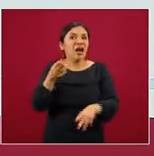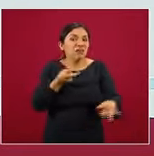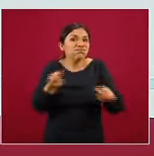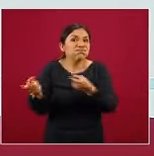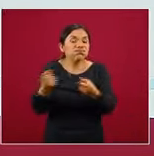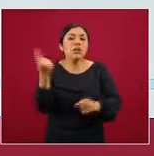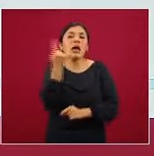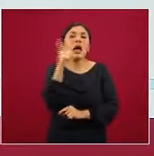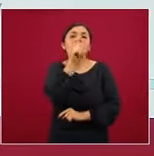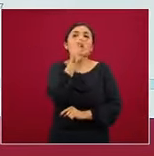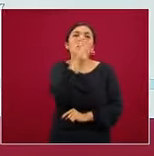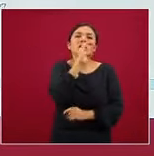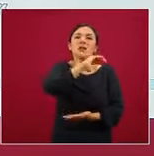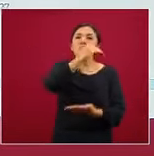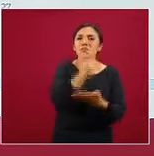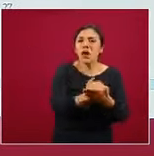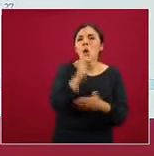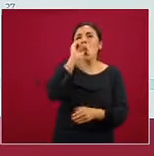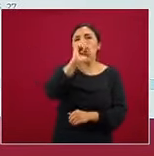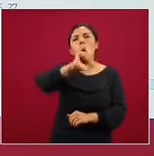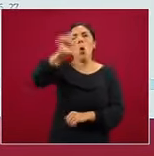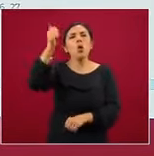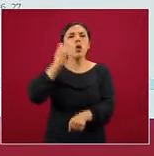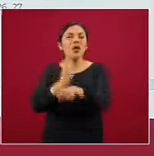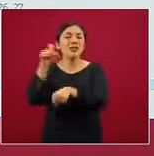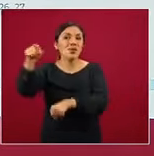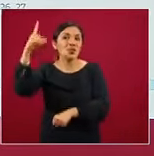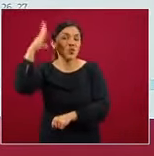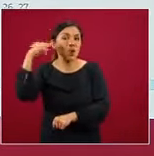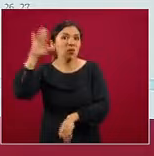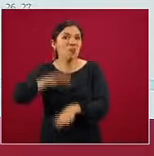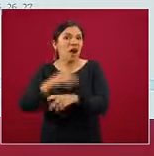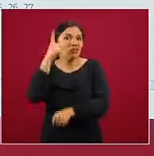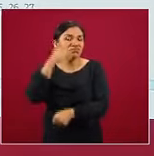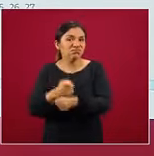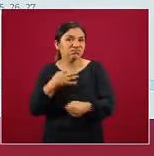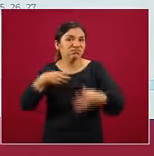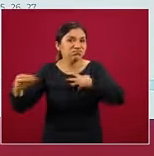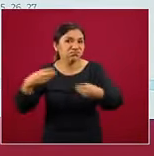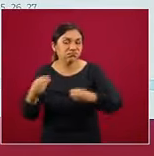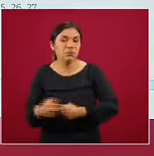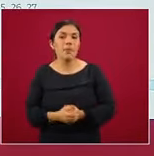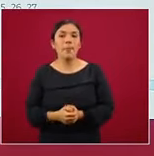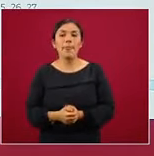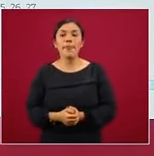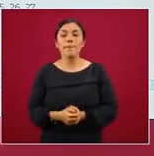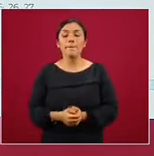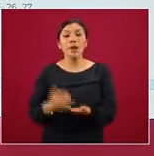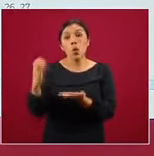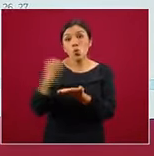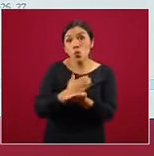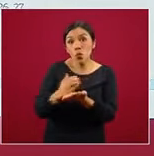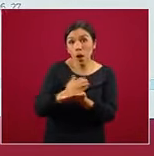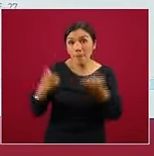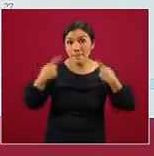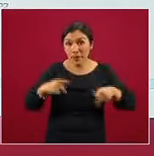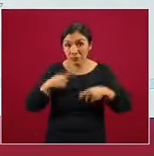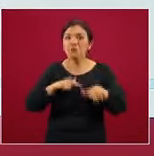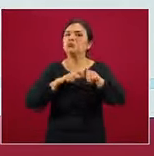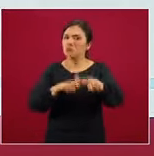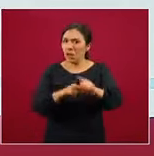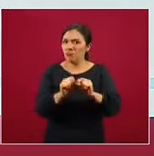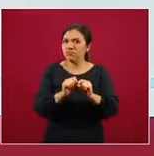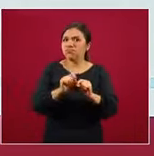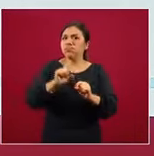que la de Aguascalientes o que la de otras entidades federativas. Los casos en recuperación siguen